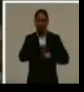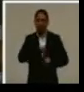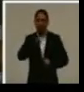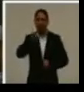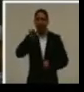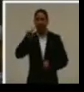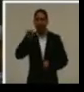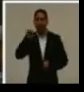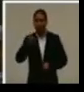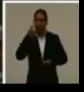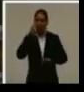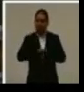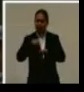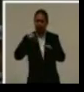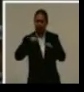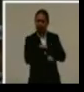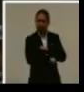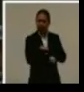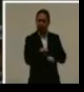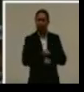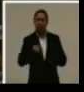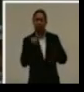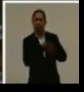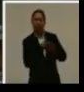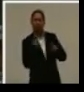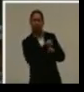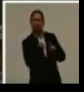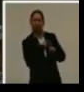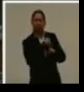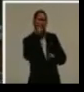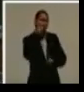desaforado y encarcelado justamente por golpear a una mujer.